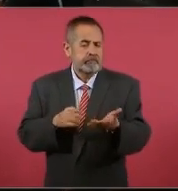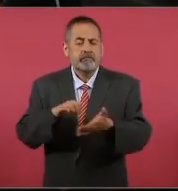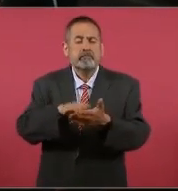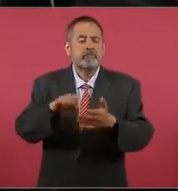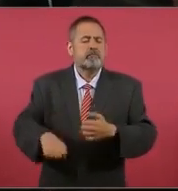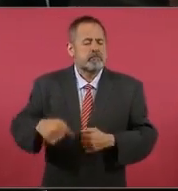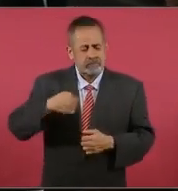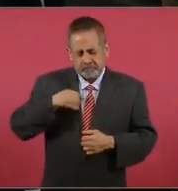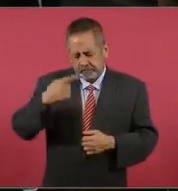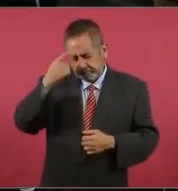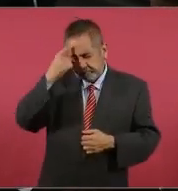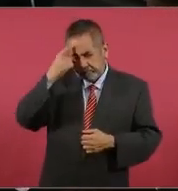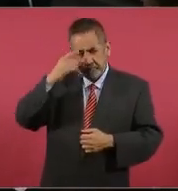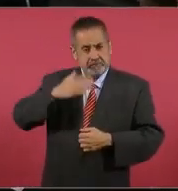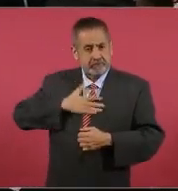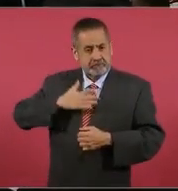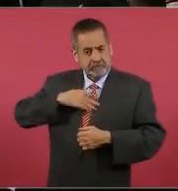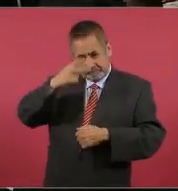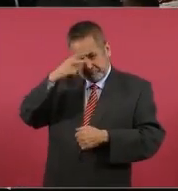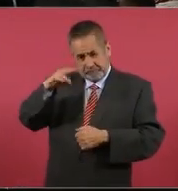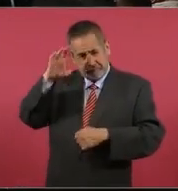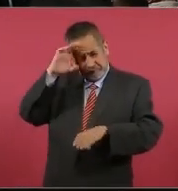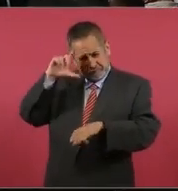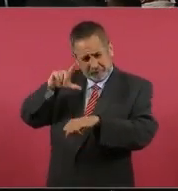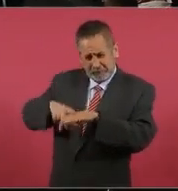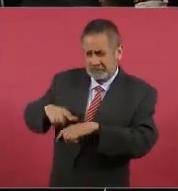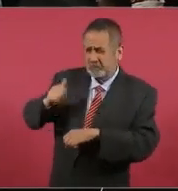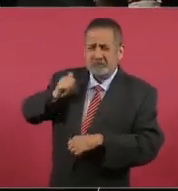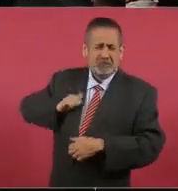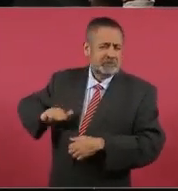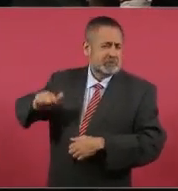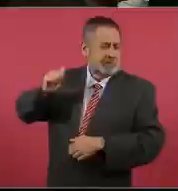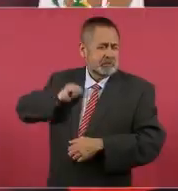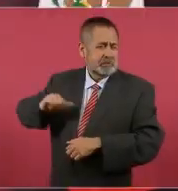la grandeza cultural de México.